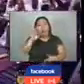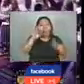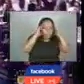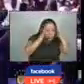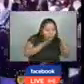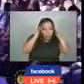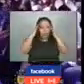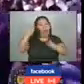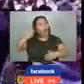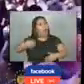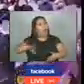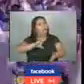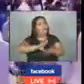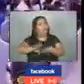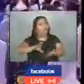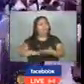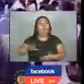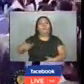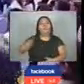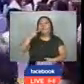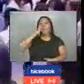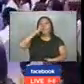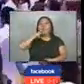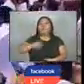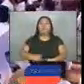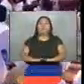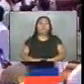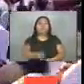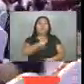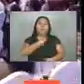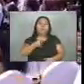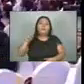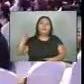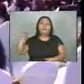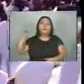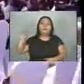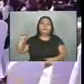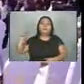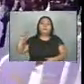de enfermedades producidas por el tabaco. Néstor Hernández, Noticiero Hechos.